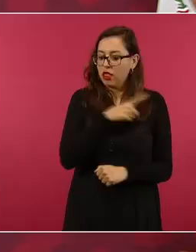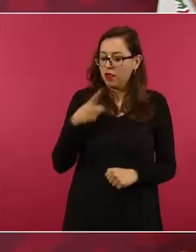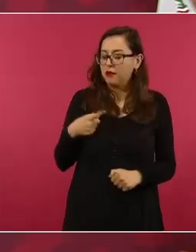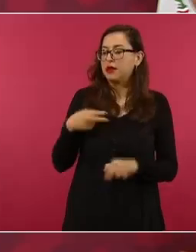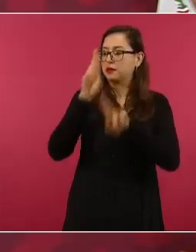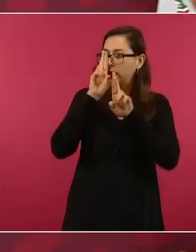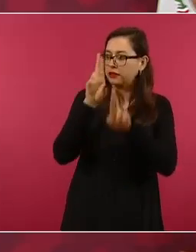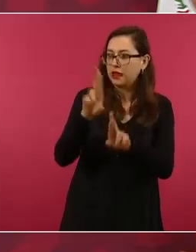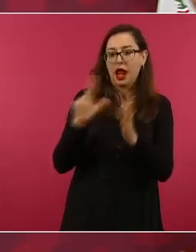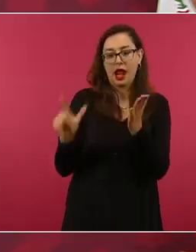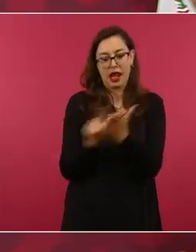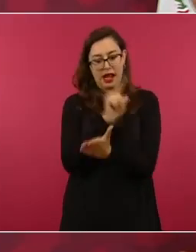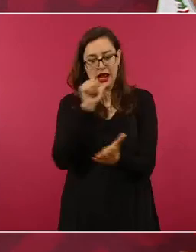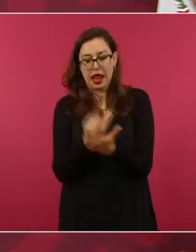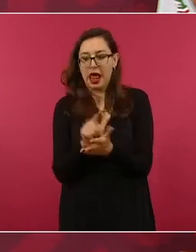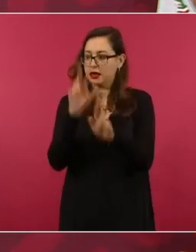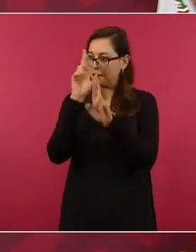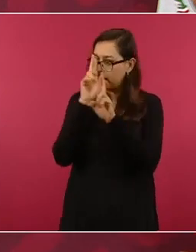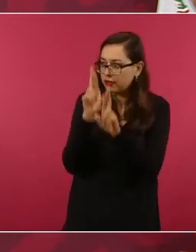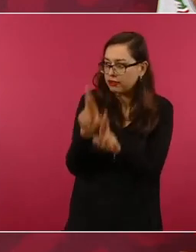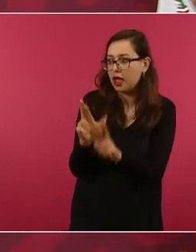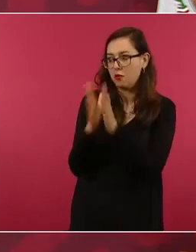imagínense si después de marzo